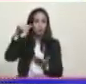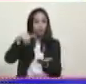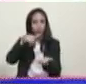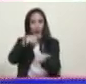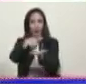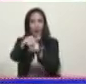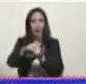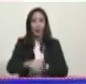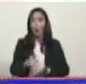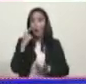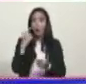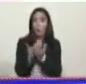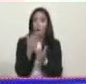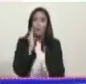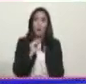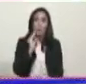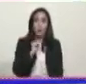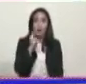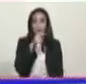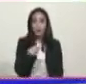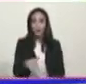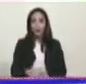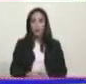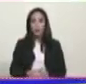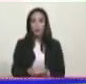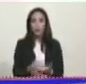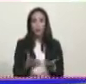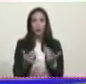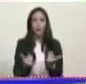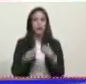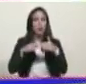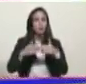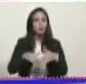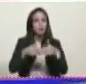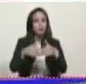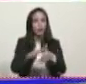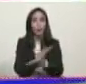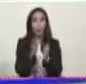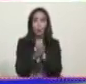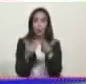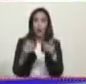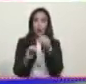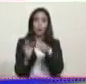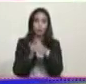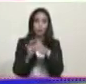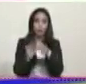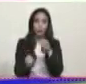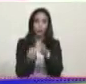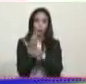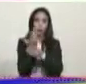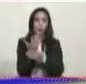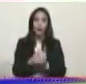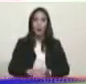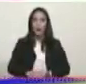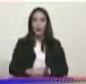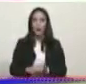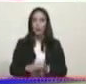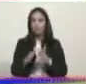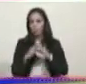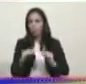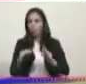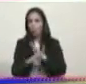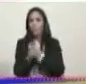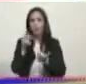que acabamos de ver ahorita en el caso de la botadura del barco que se acaba de hacer en Cumaná cubre en gran medida